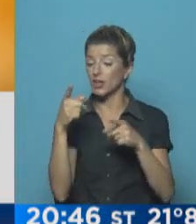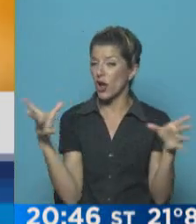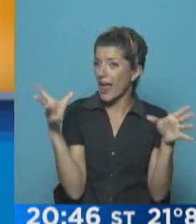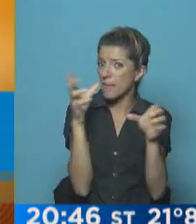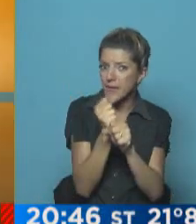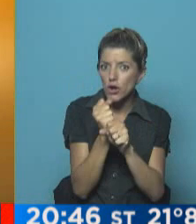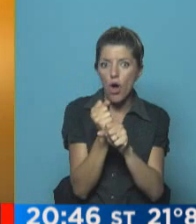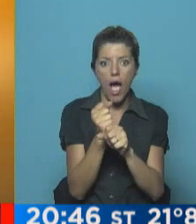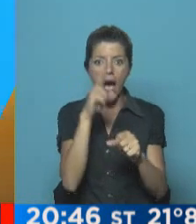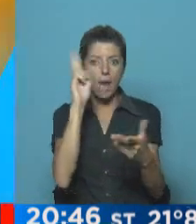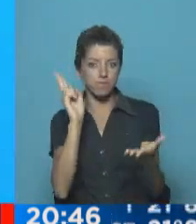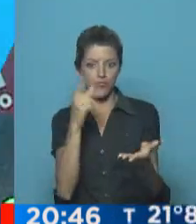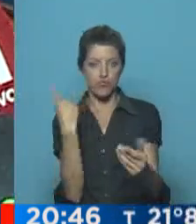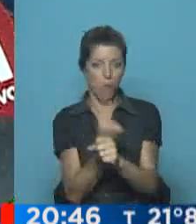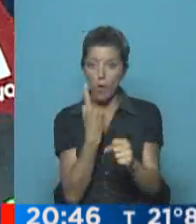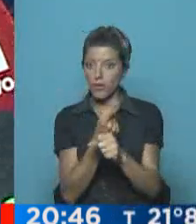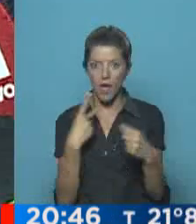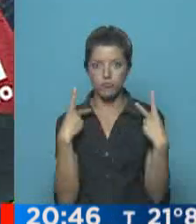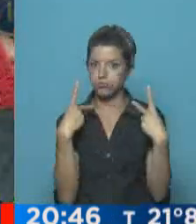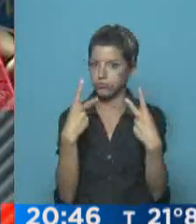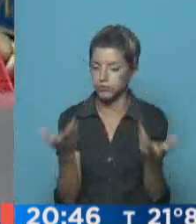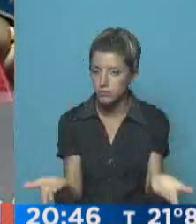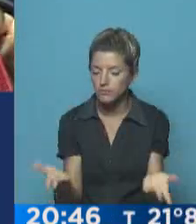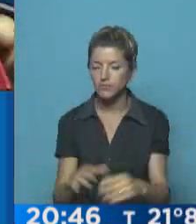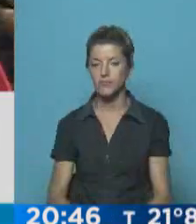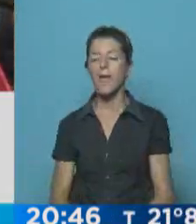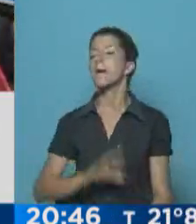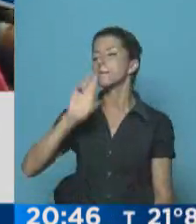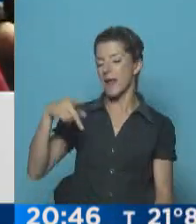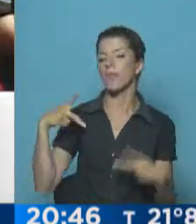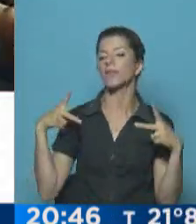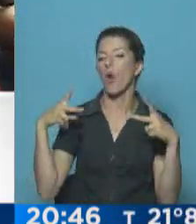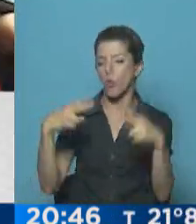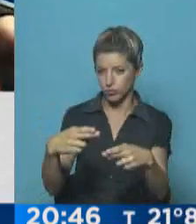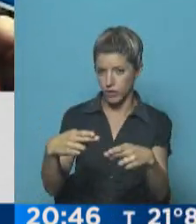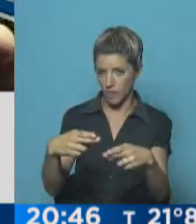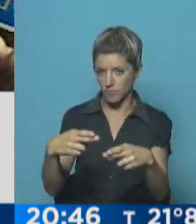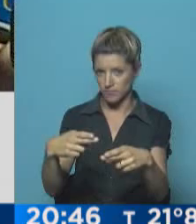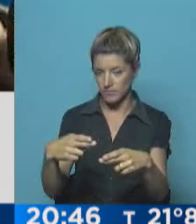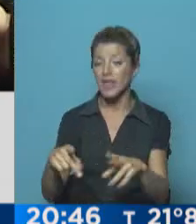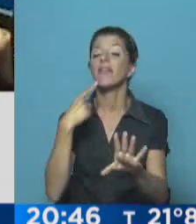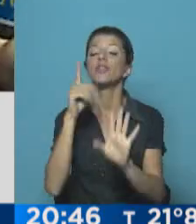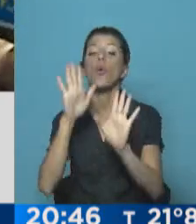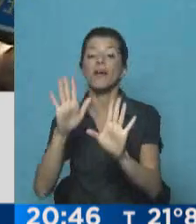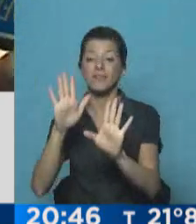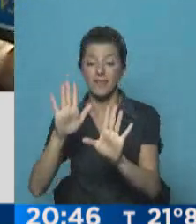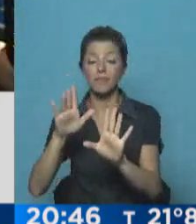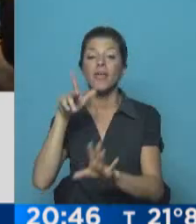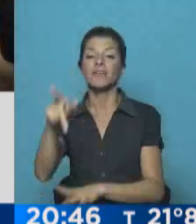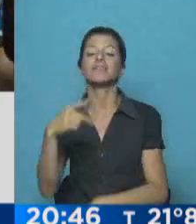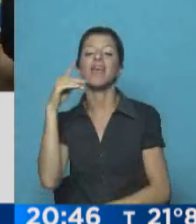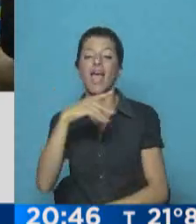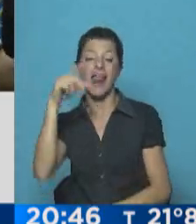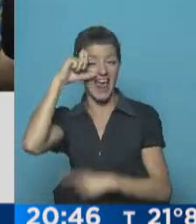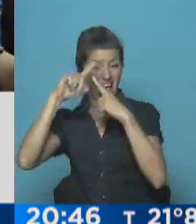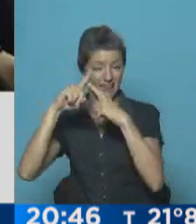tenía habilitaciones para circular. Es un plan de ajuste ortodoxo. Así calificó Axel Kicillof a la actuación del